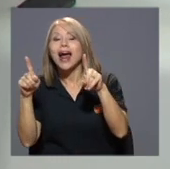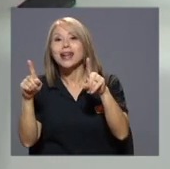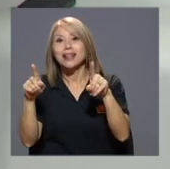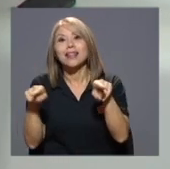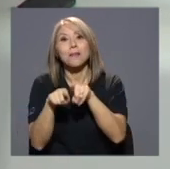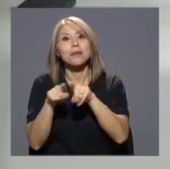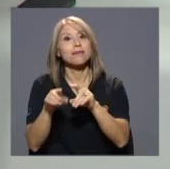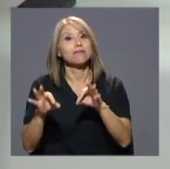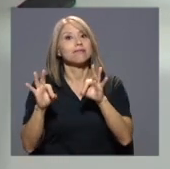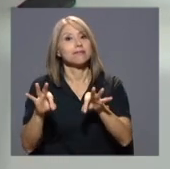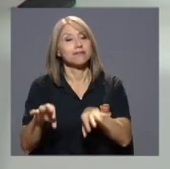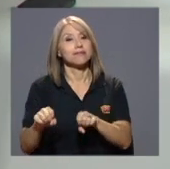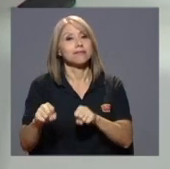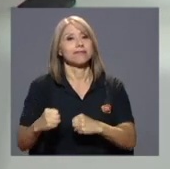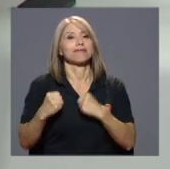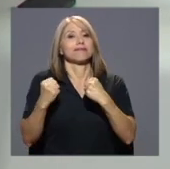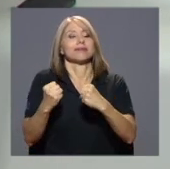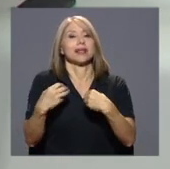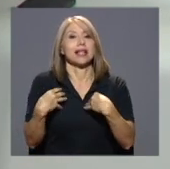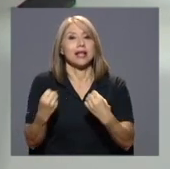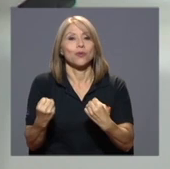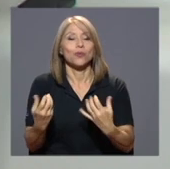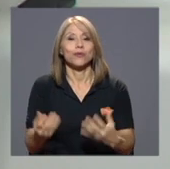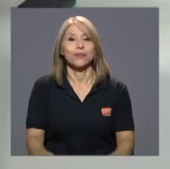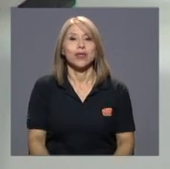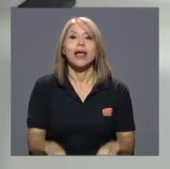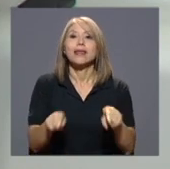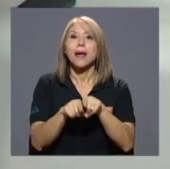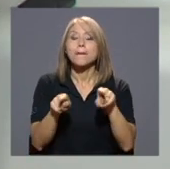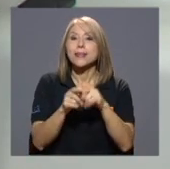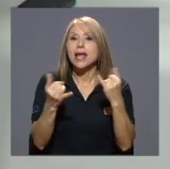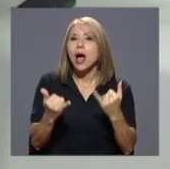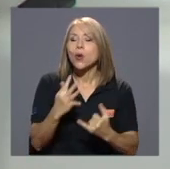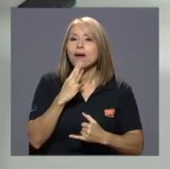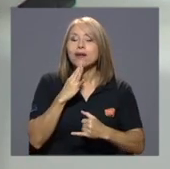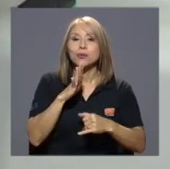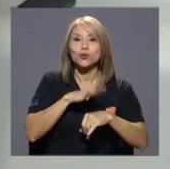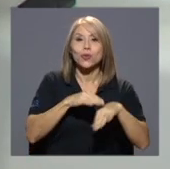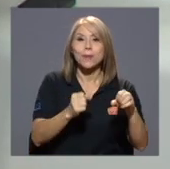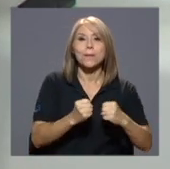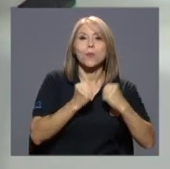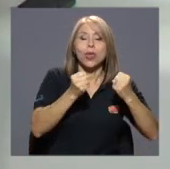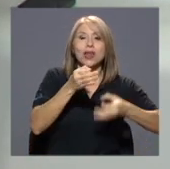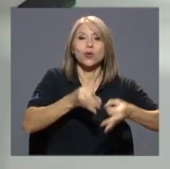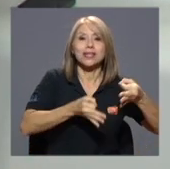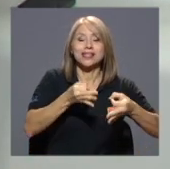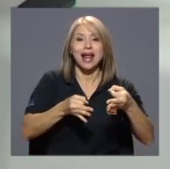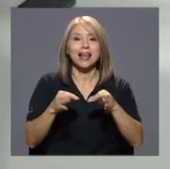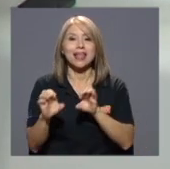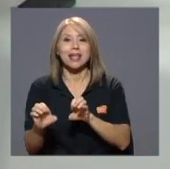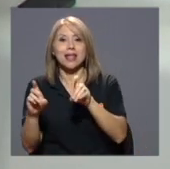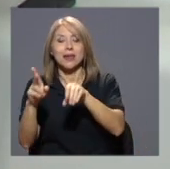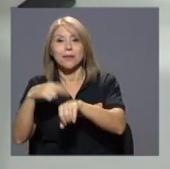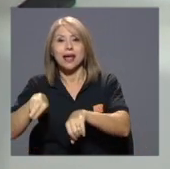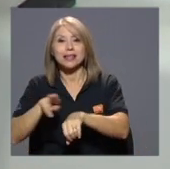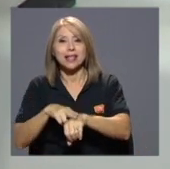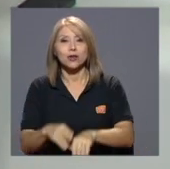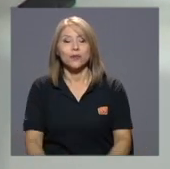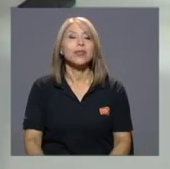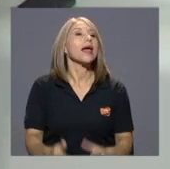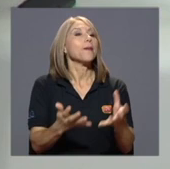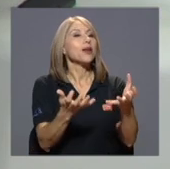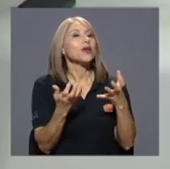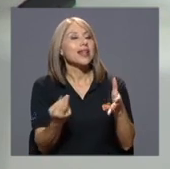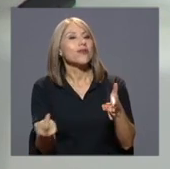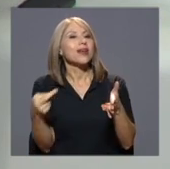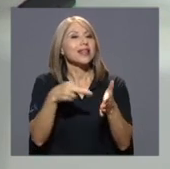salud. Claro. Y vamos a tal vez a otro punto que le planteaba también, que es lo del Poder Judicial y el Magisterio. Sí, pero quiero reiterar,